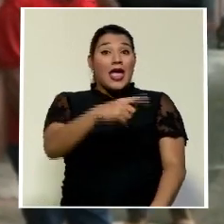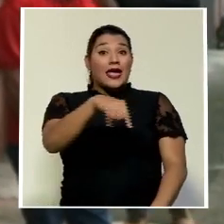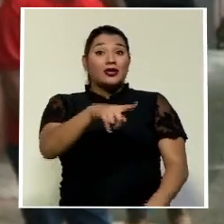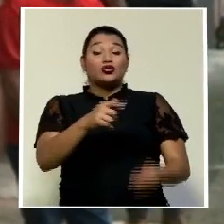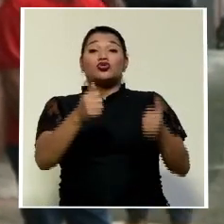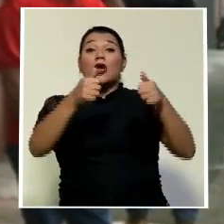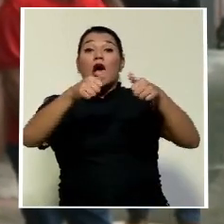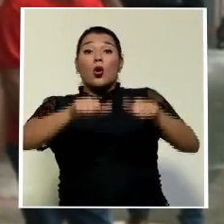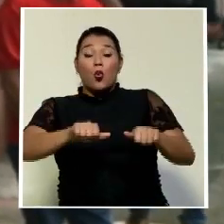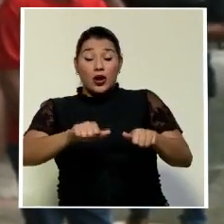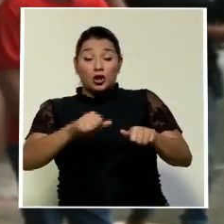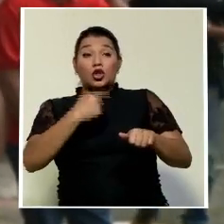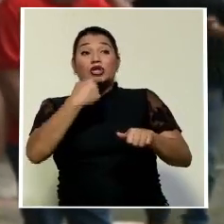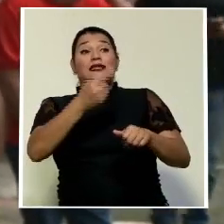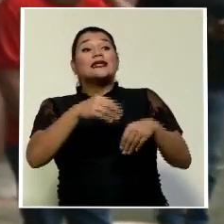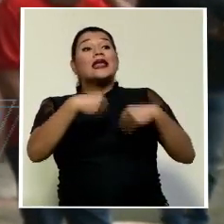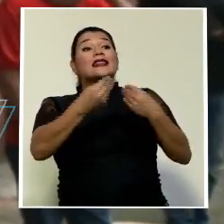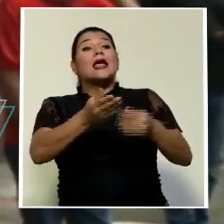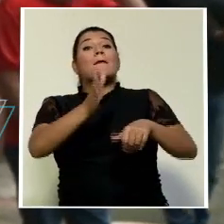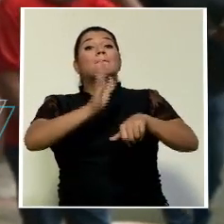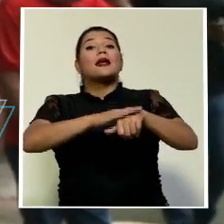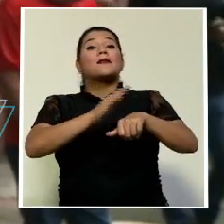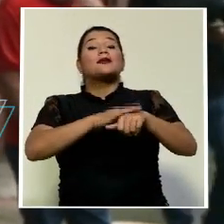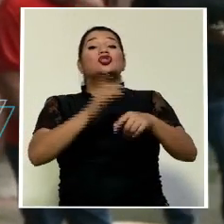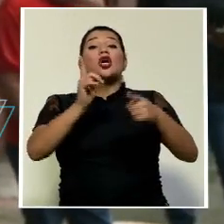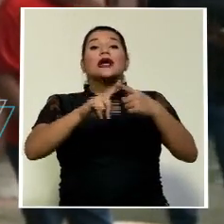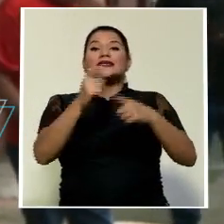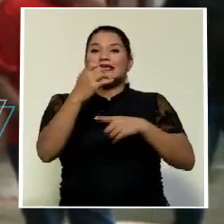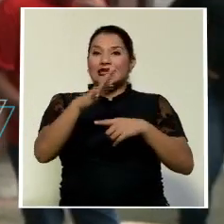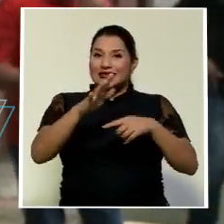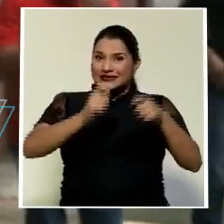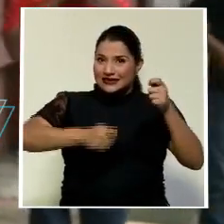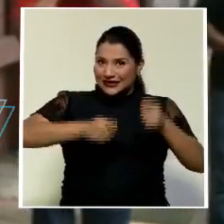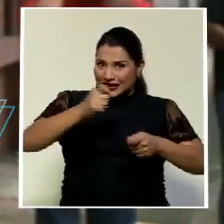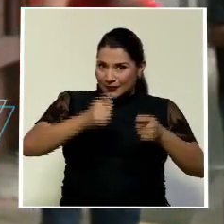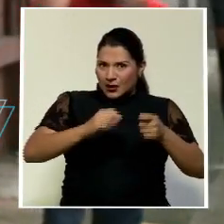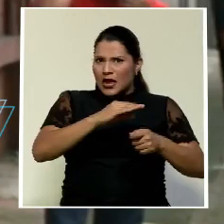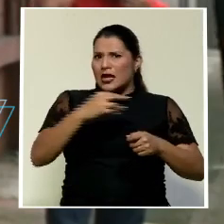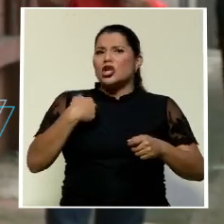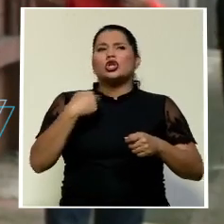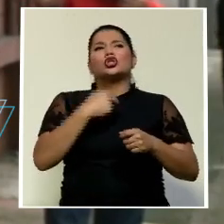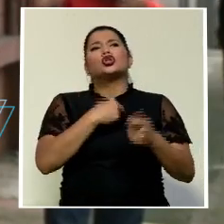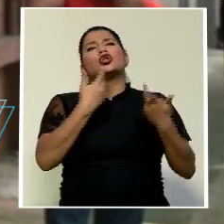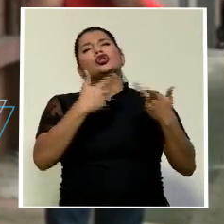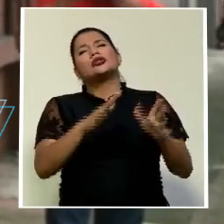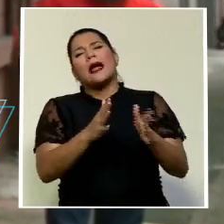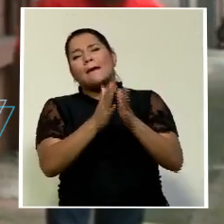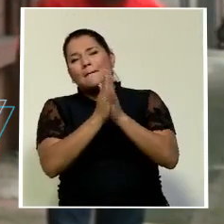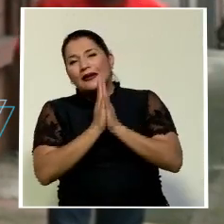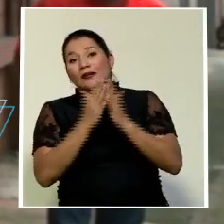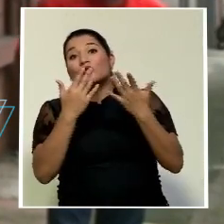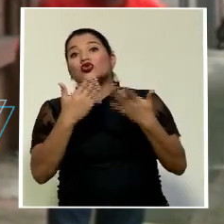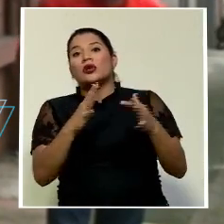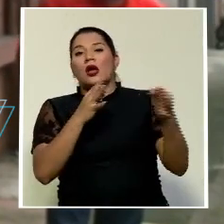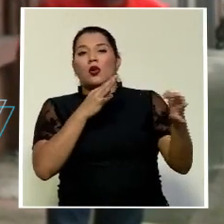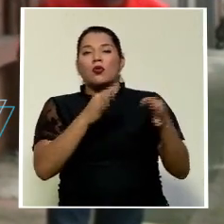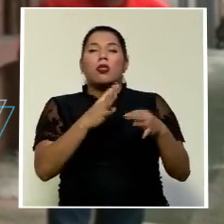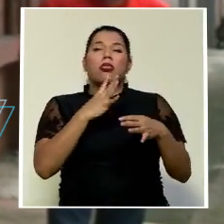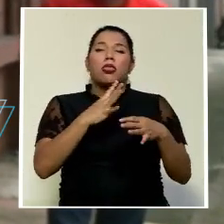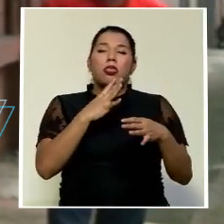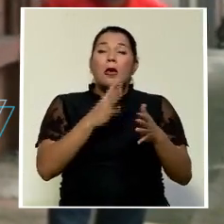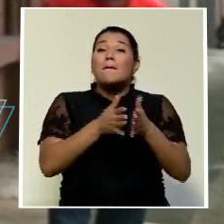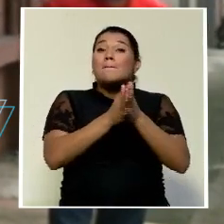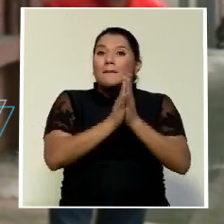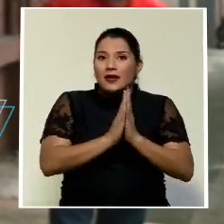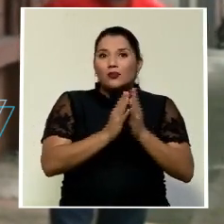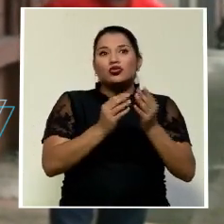acuerdo de dar permiso hasta el 15 de septiembre y por más que les hemos hablado y pedido que renueven ese permiso, no lo